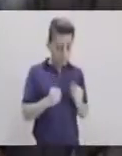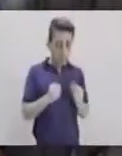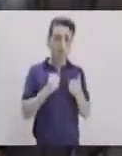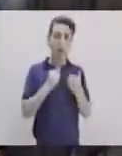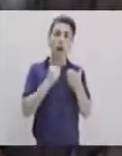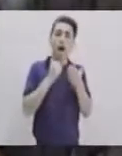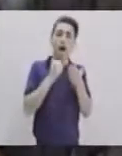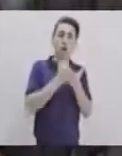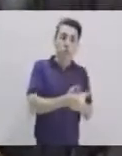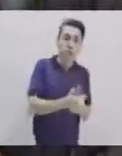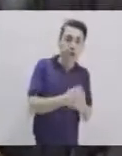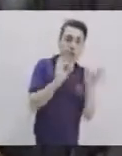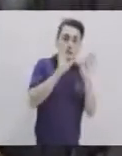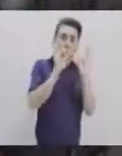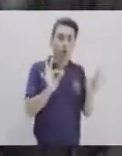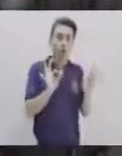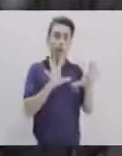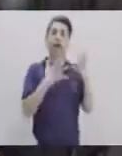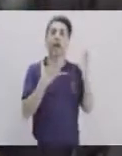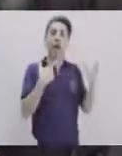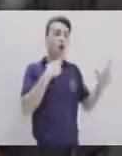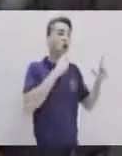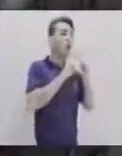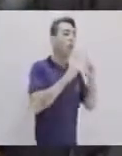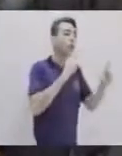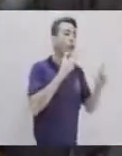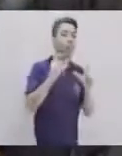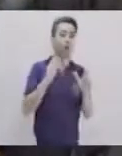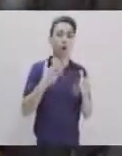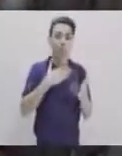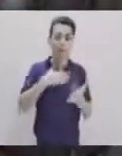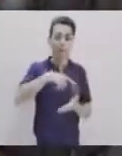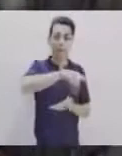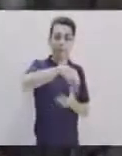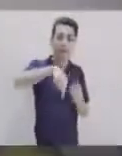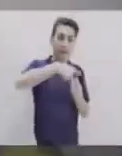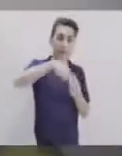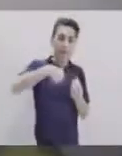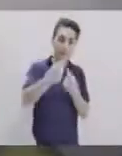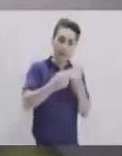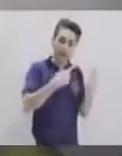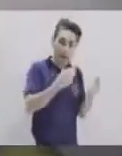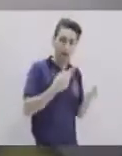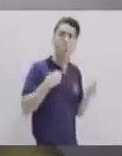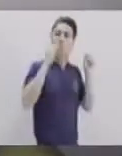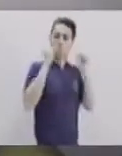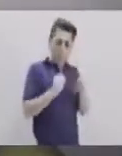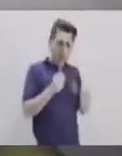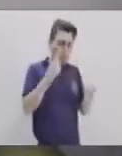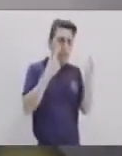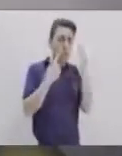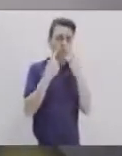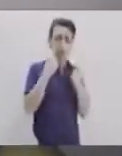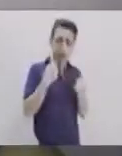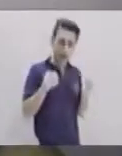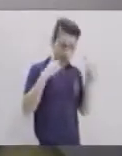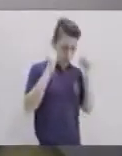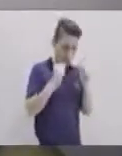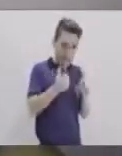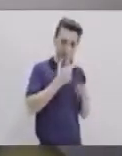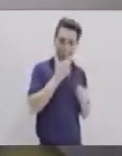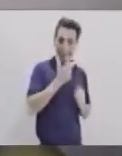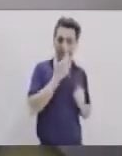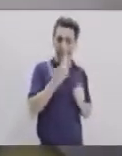aportar de una manera en que nos podemos comunicar con nuestra familia, en que podemos llorar, en que podemos